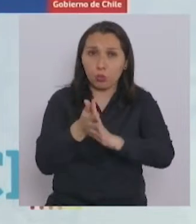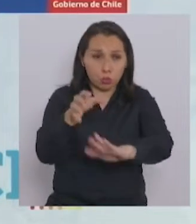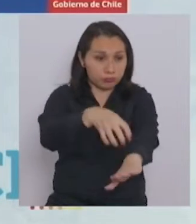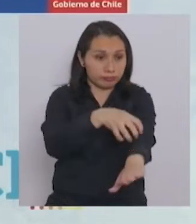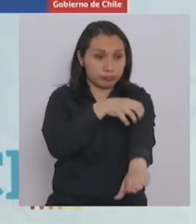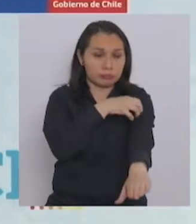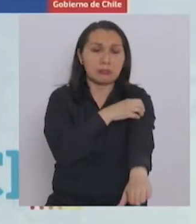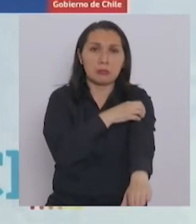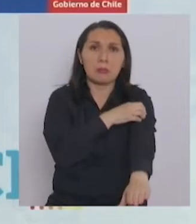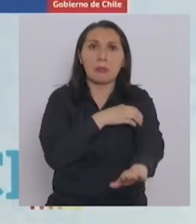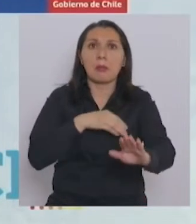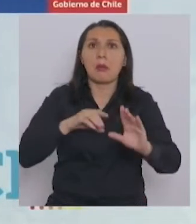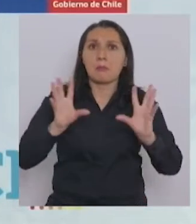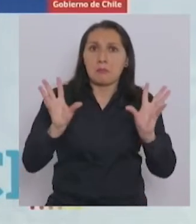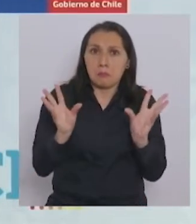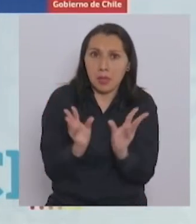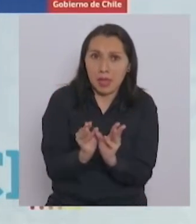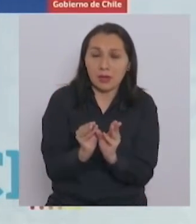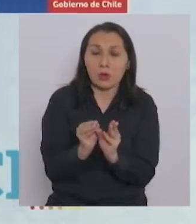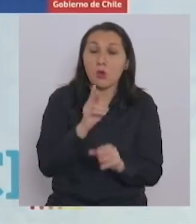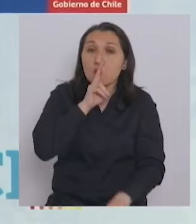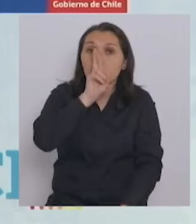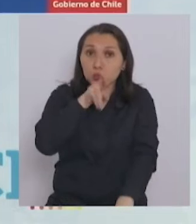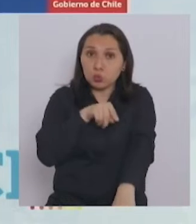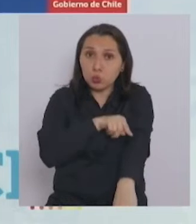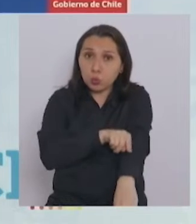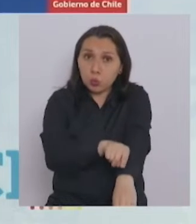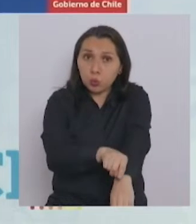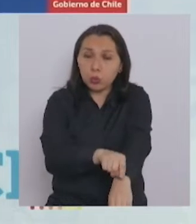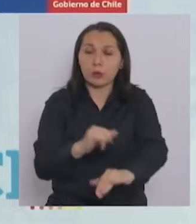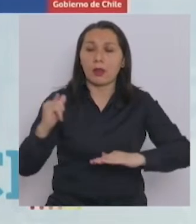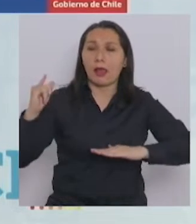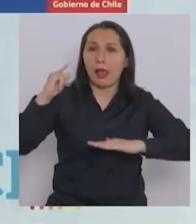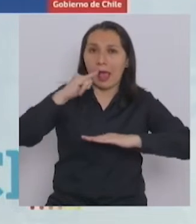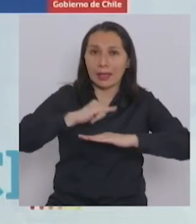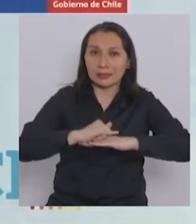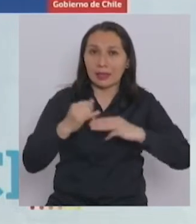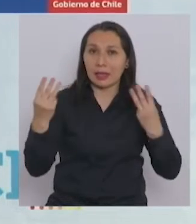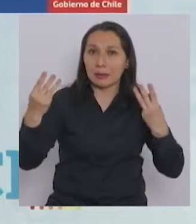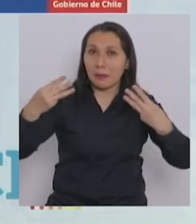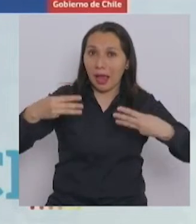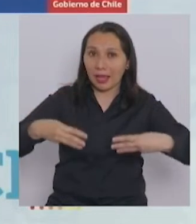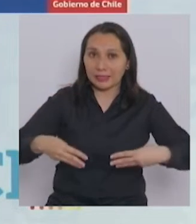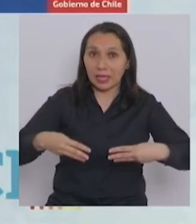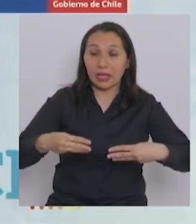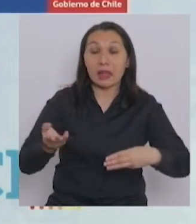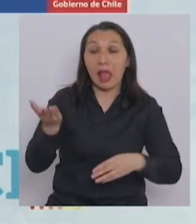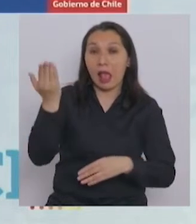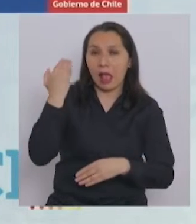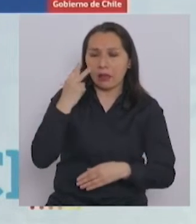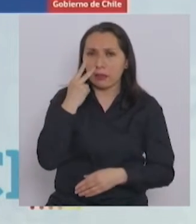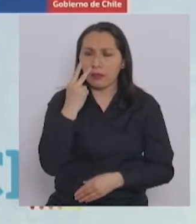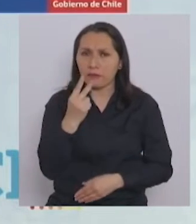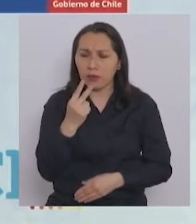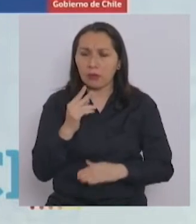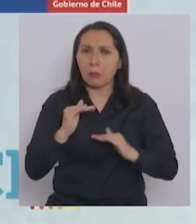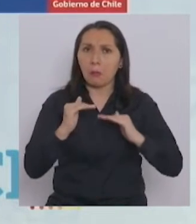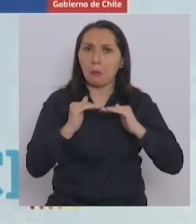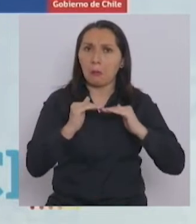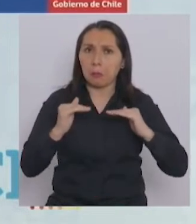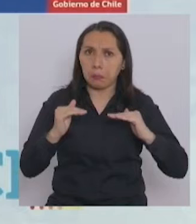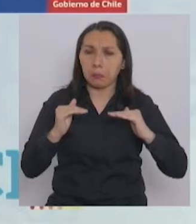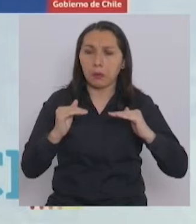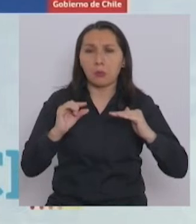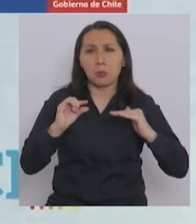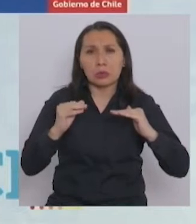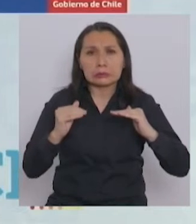sus casos. En el sur del país, las regiones de Aysén y de Magallanes, que habían presentado un estancamiento y